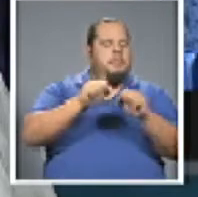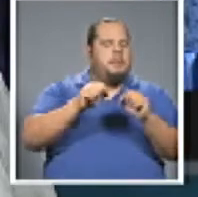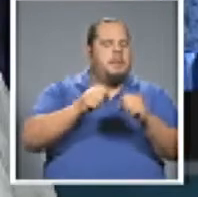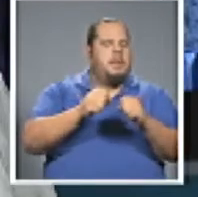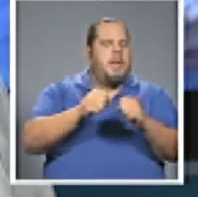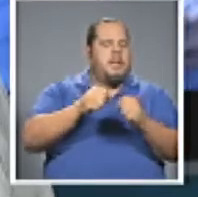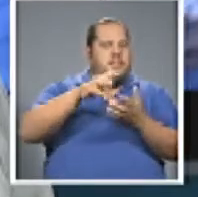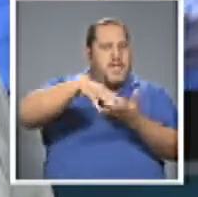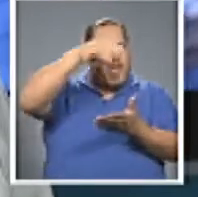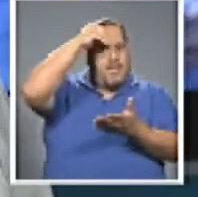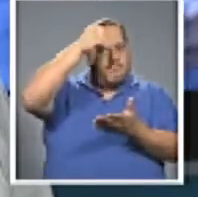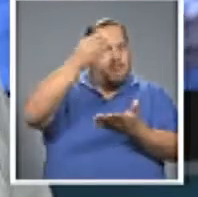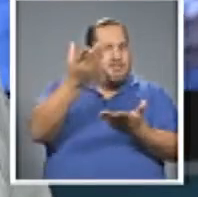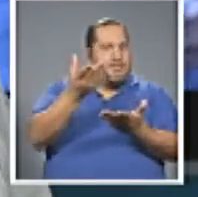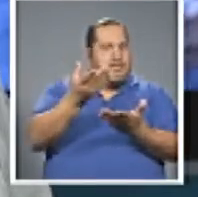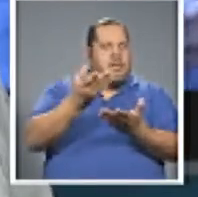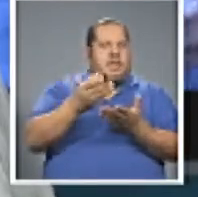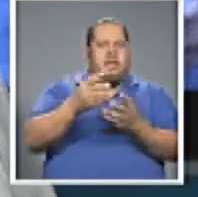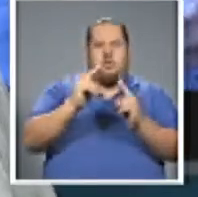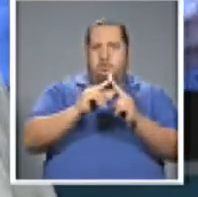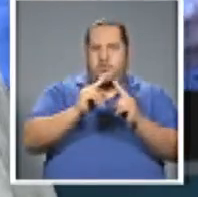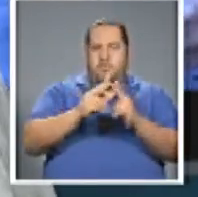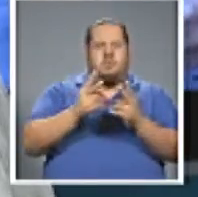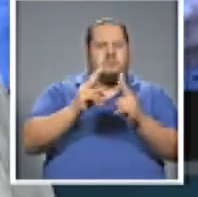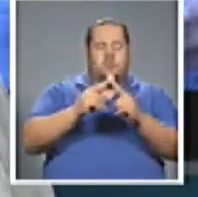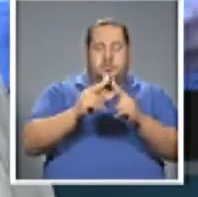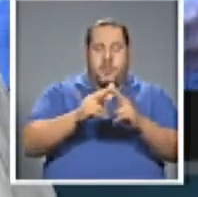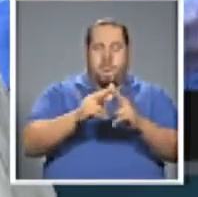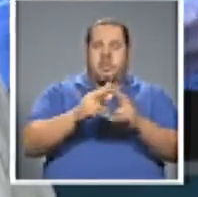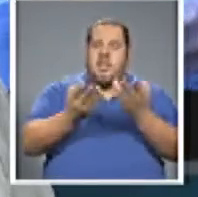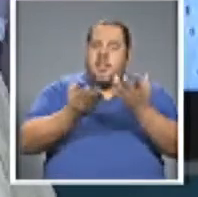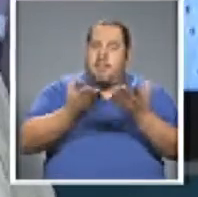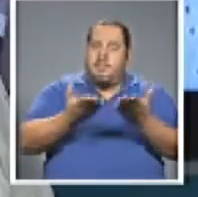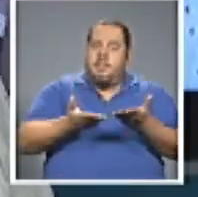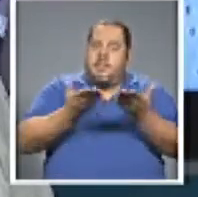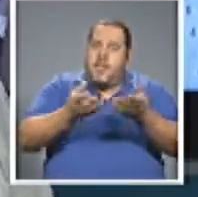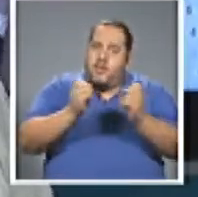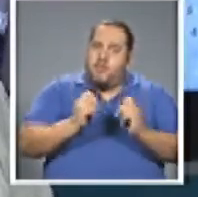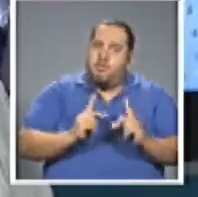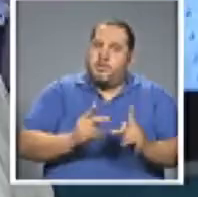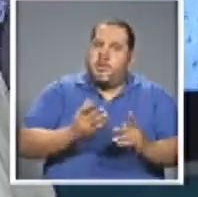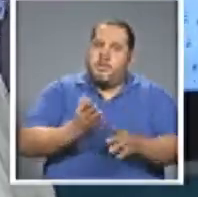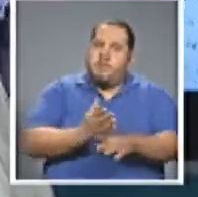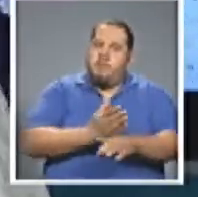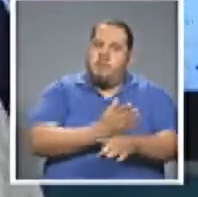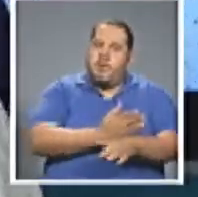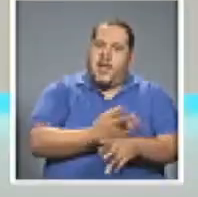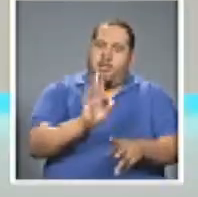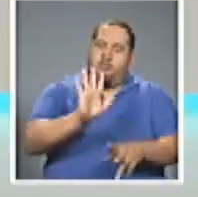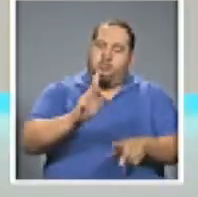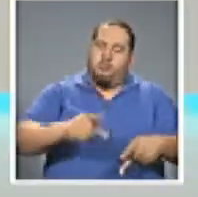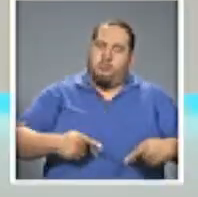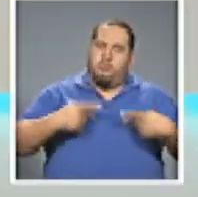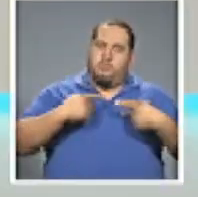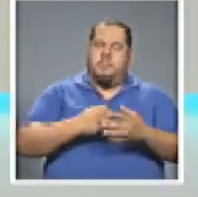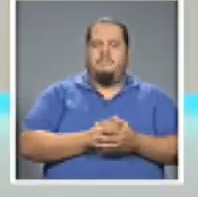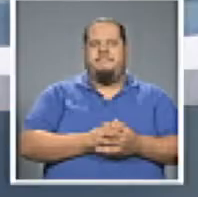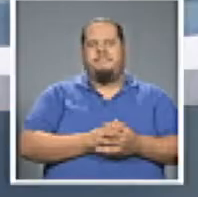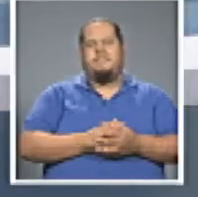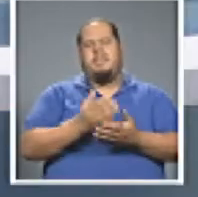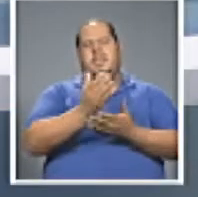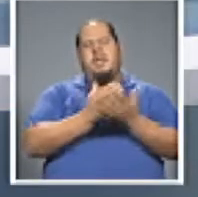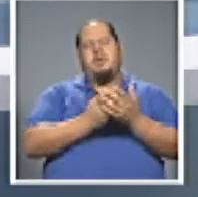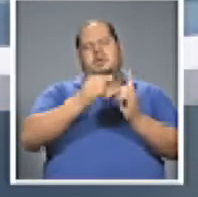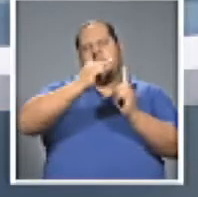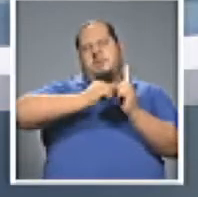adquirir conocimiento que le atribuye las posibilidades de mejorar oportunidades de vida. Aunque hay indicadores